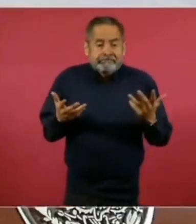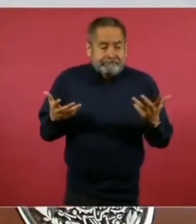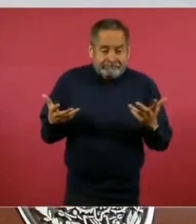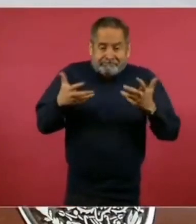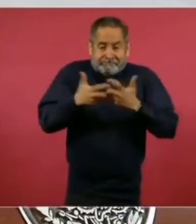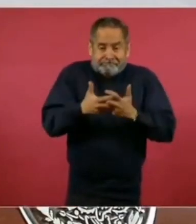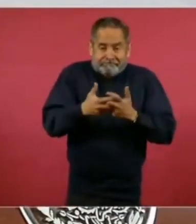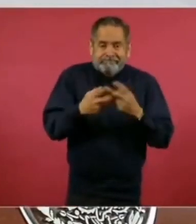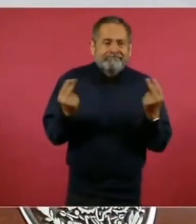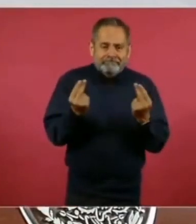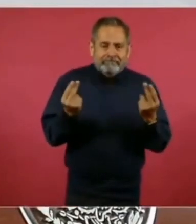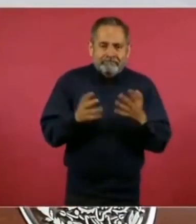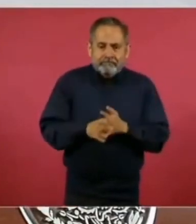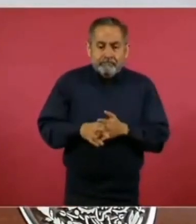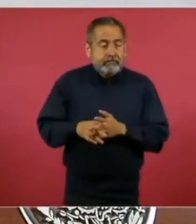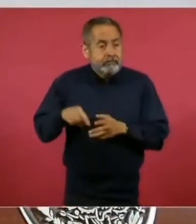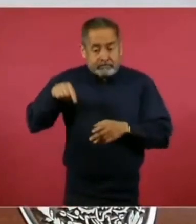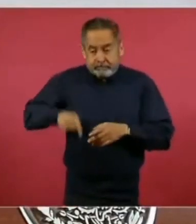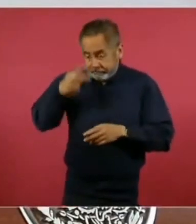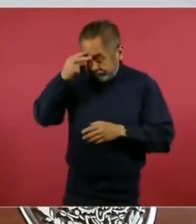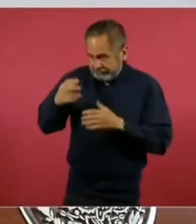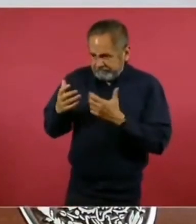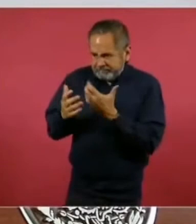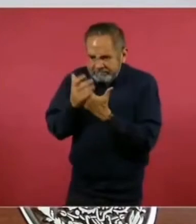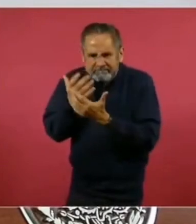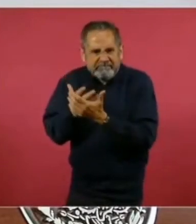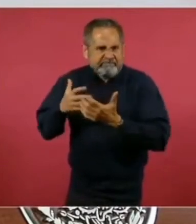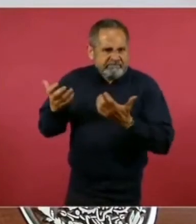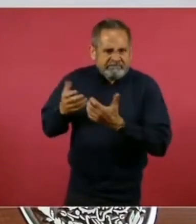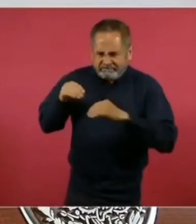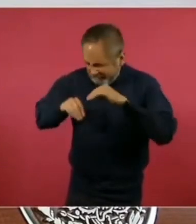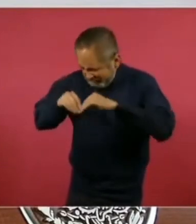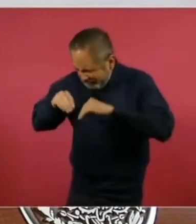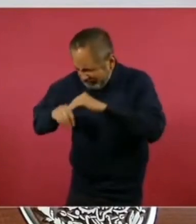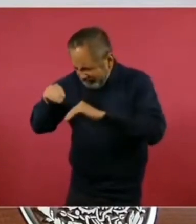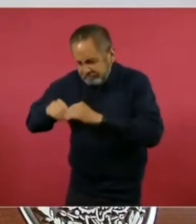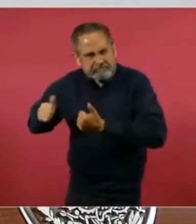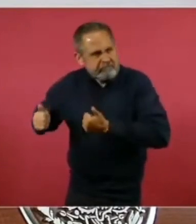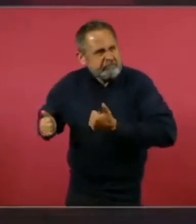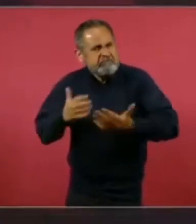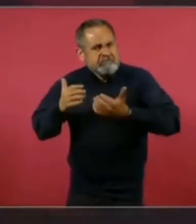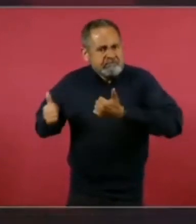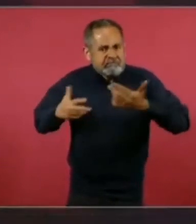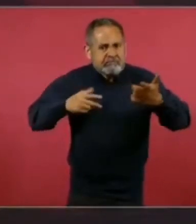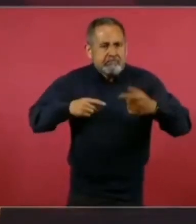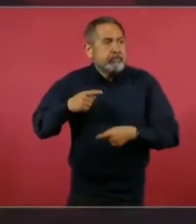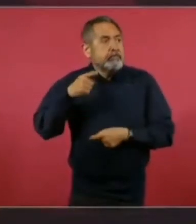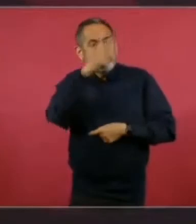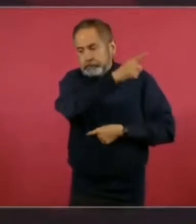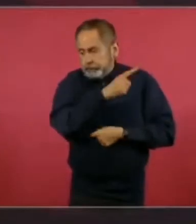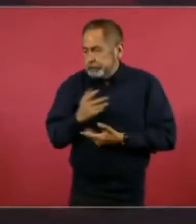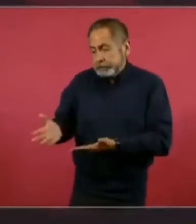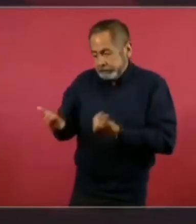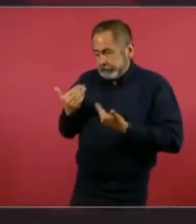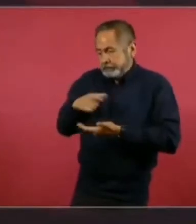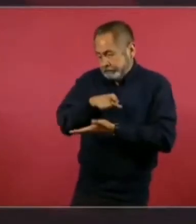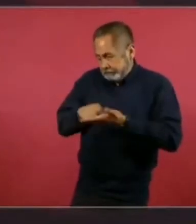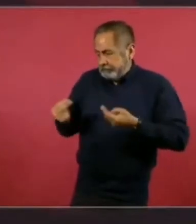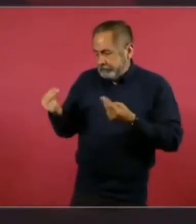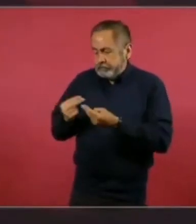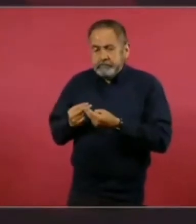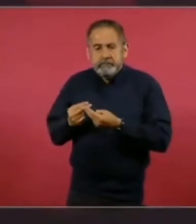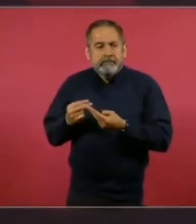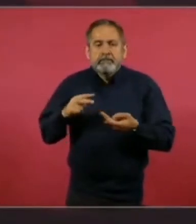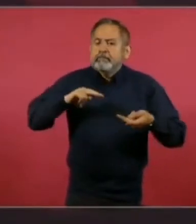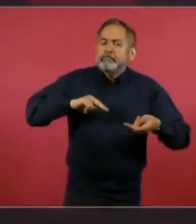que ellos consumen y se producen en México. Y también nosotros necesitamos de